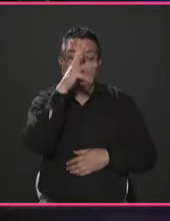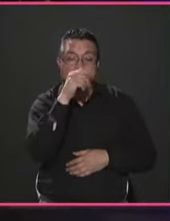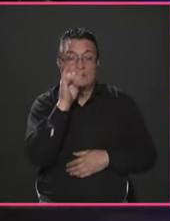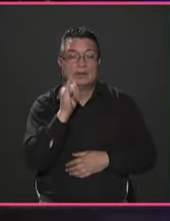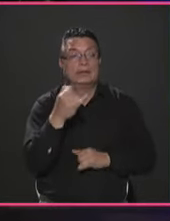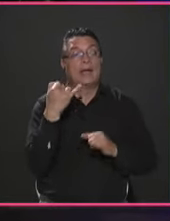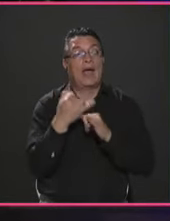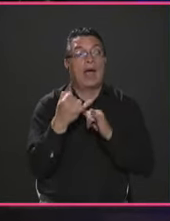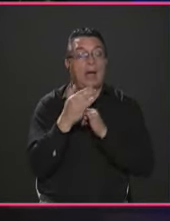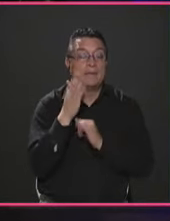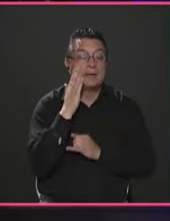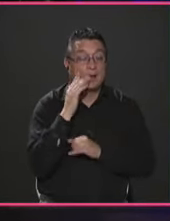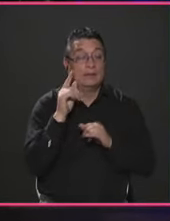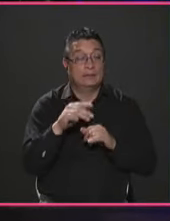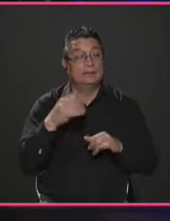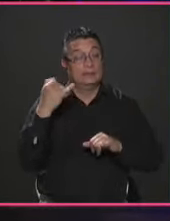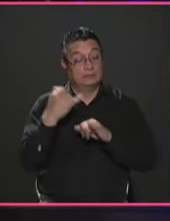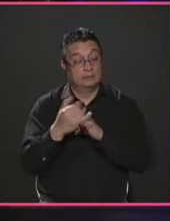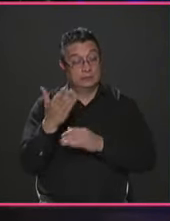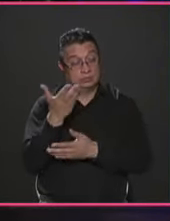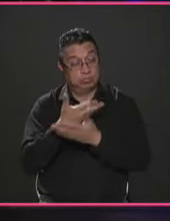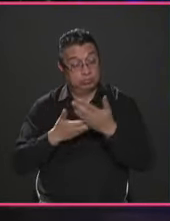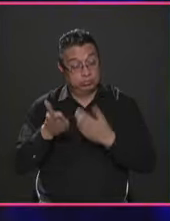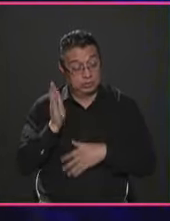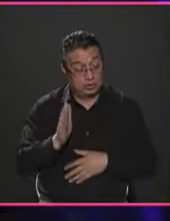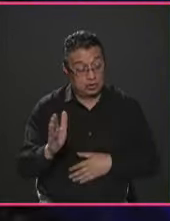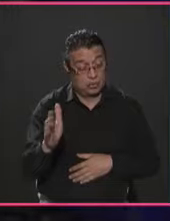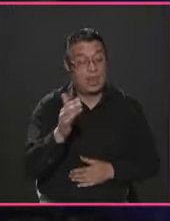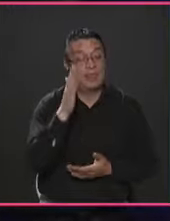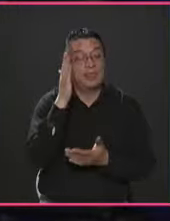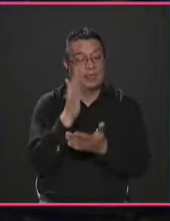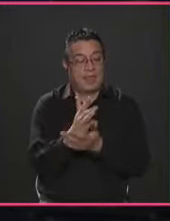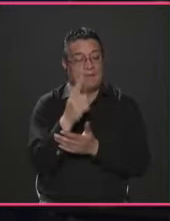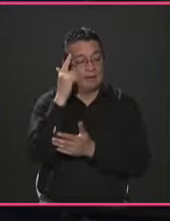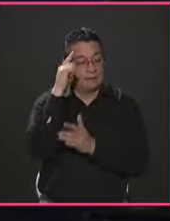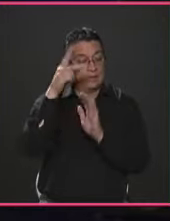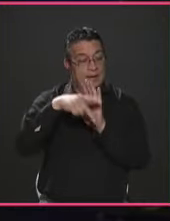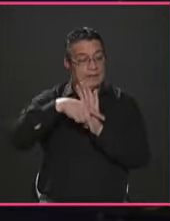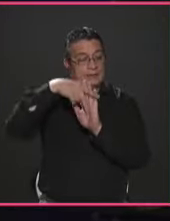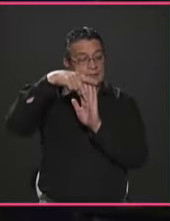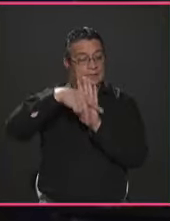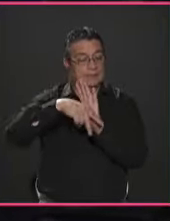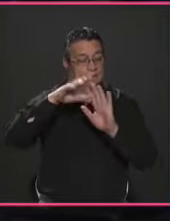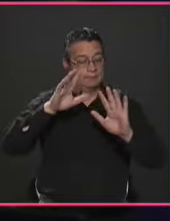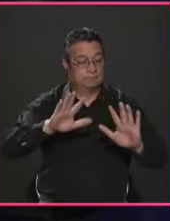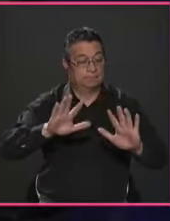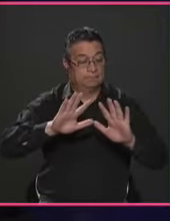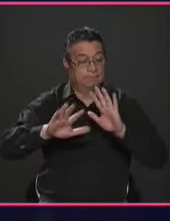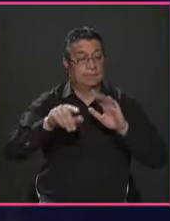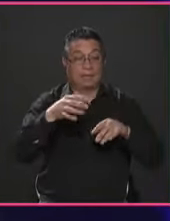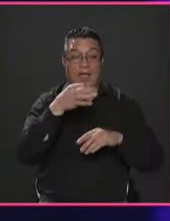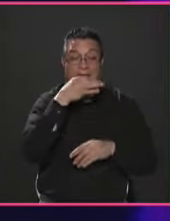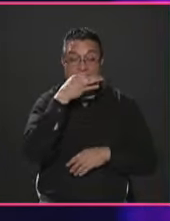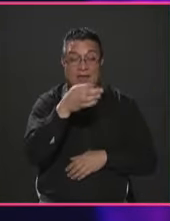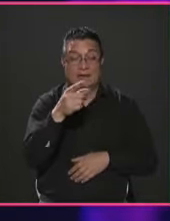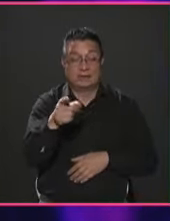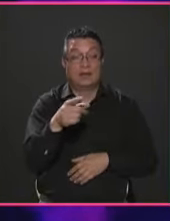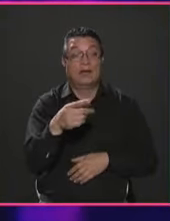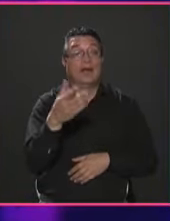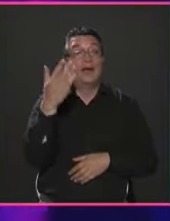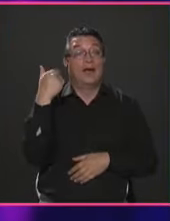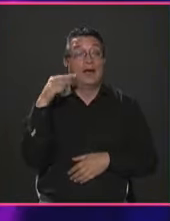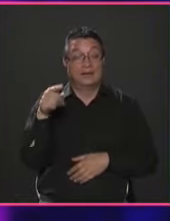y para mantener estas redes de dar y entregar Como dijo michener tenemos que tener cierto nivel de virtudes y prácticas Como dijo m los